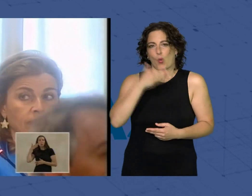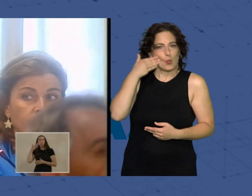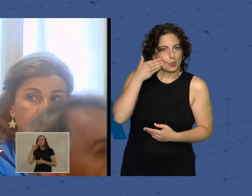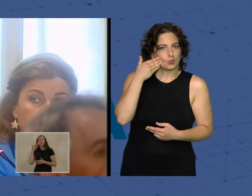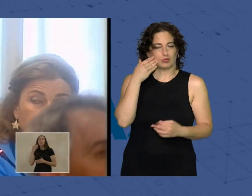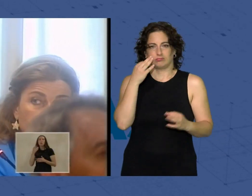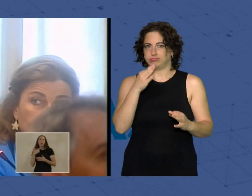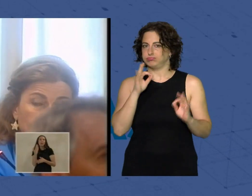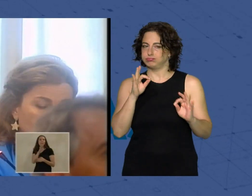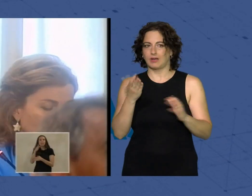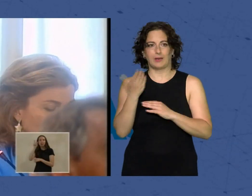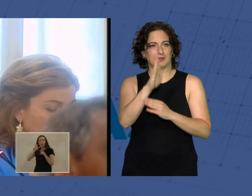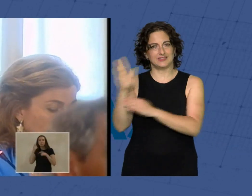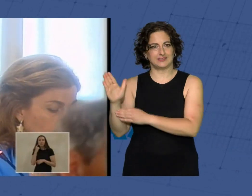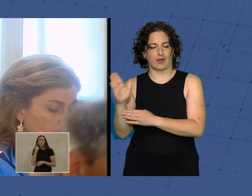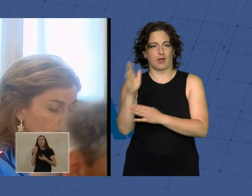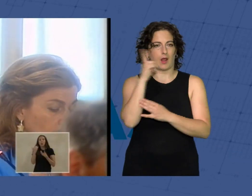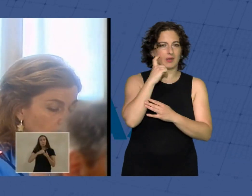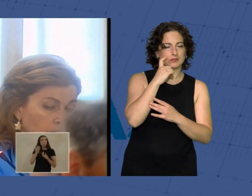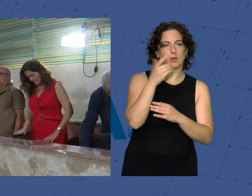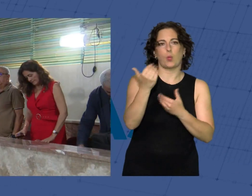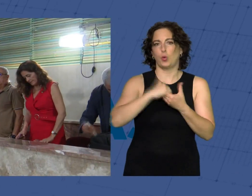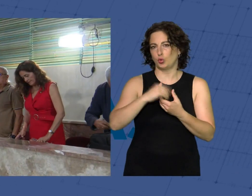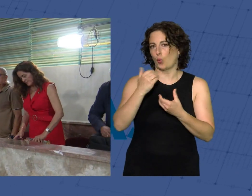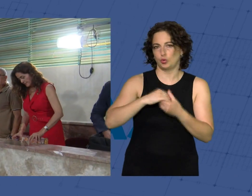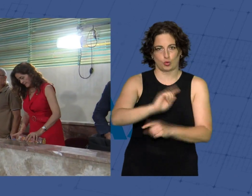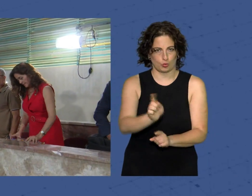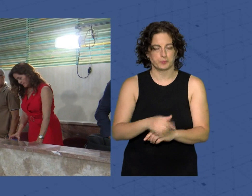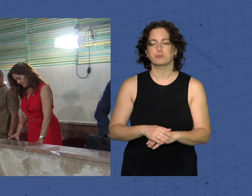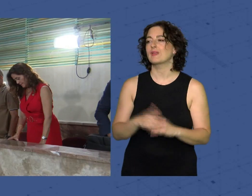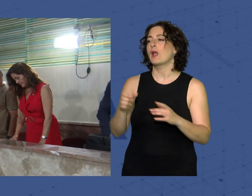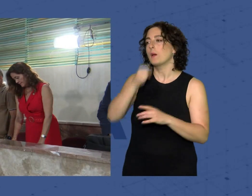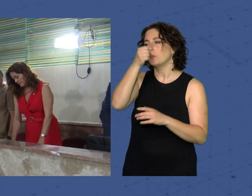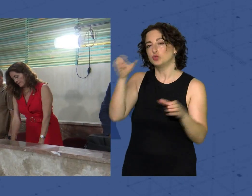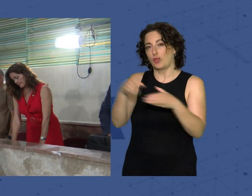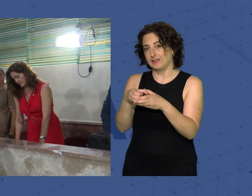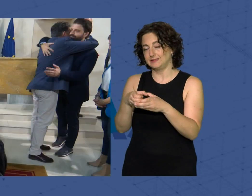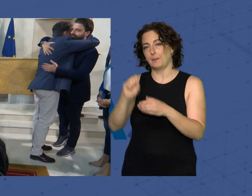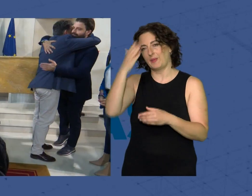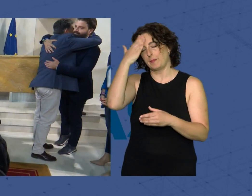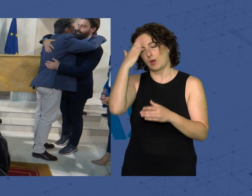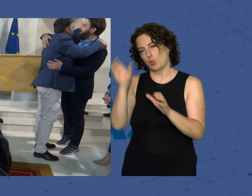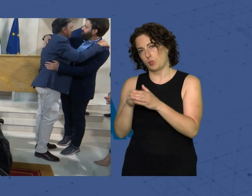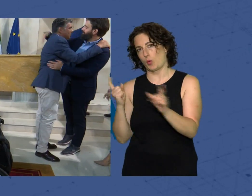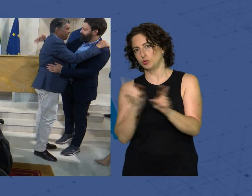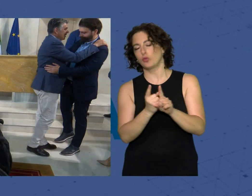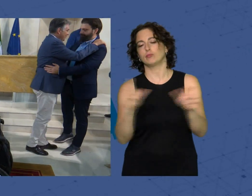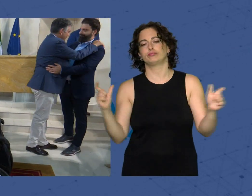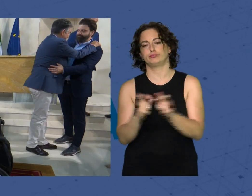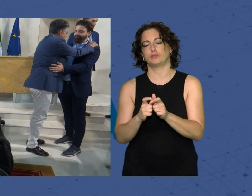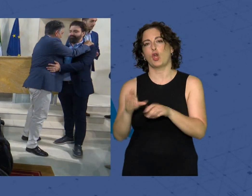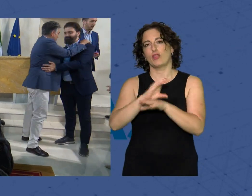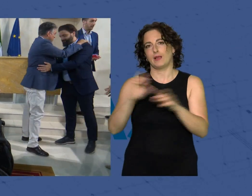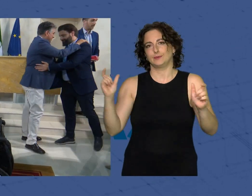representar a los almerienses, a todos, a los que nos votan y a los que no nos votan. El Partido Socialista, principal grupo en la oposición, reduce el número de